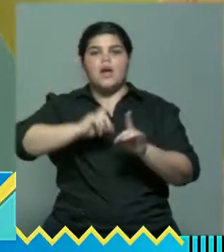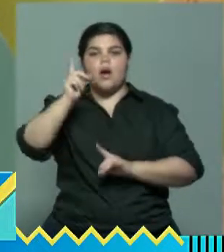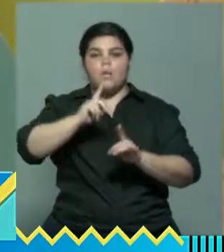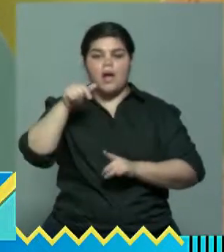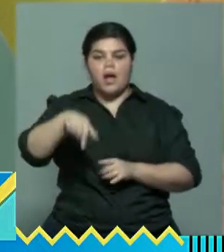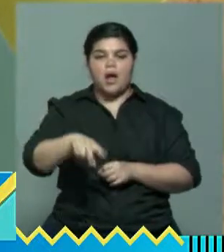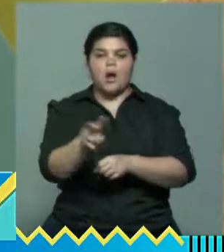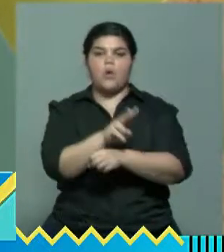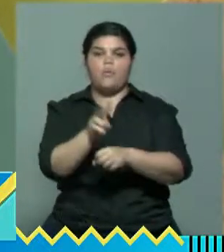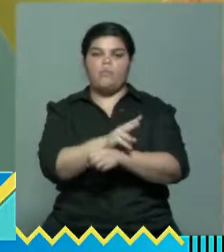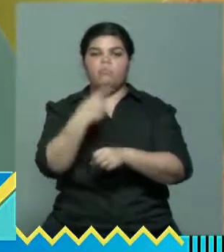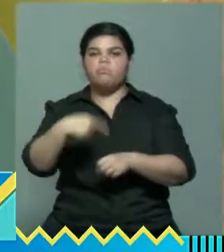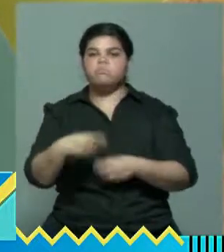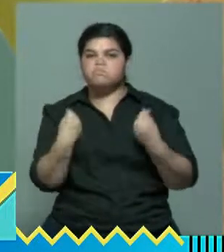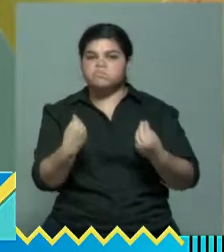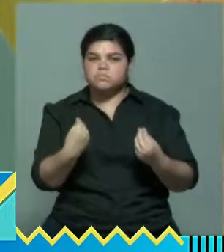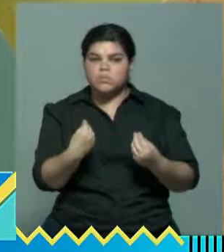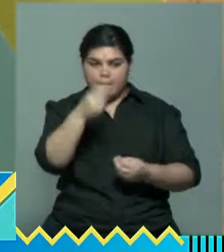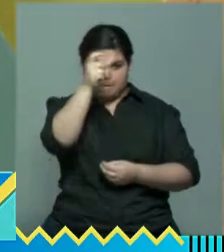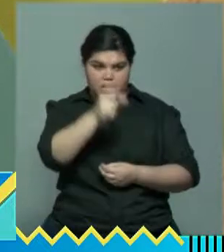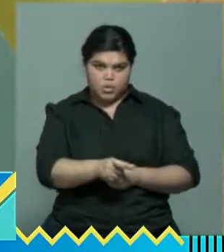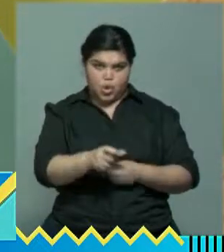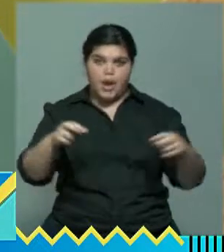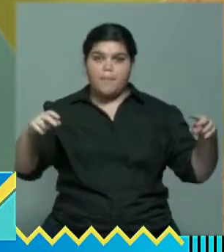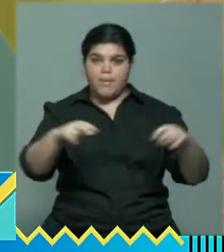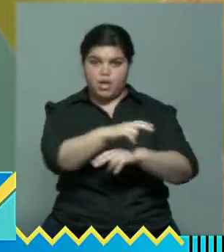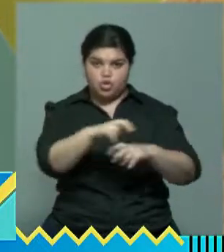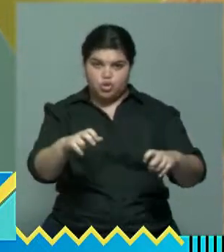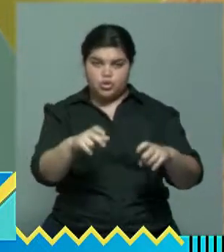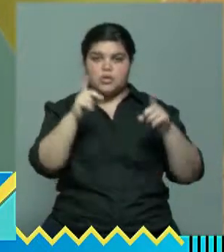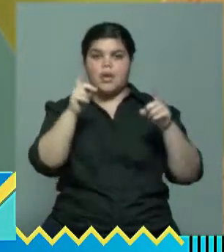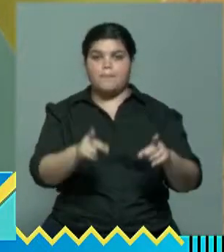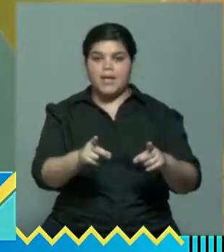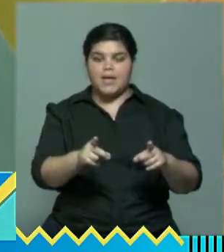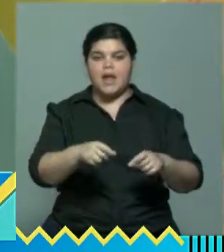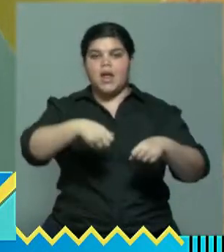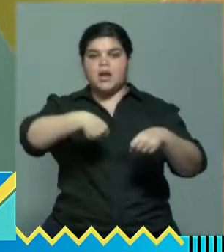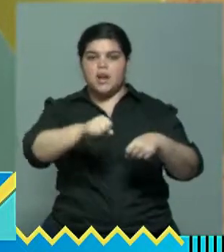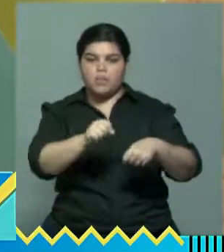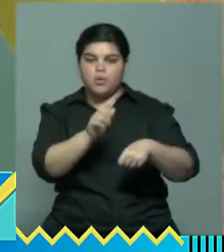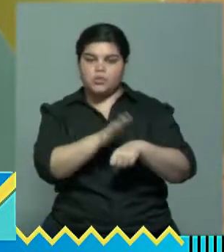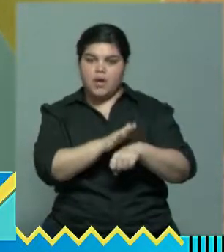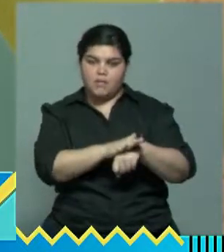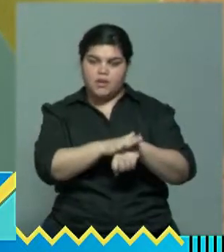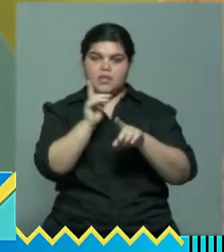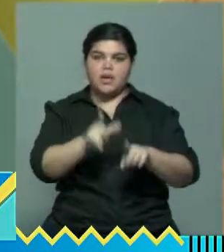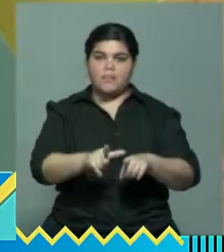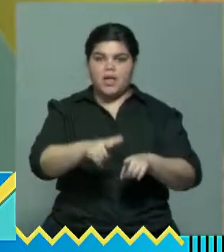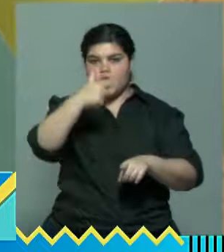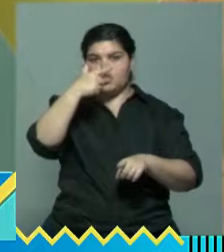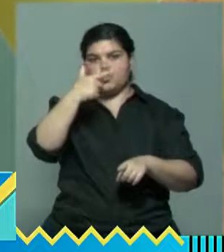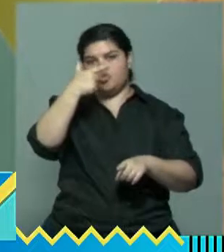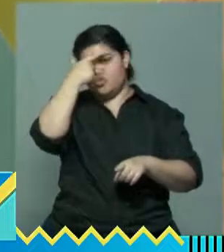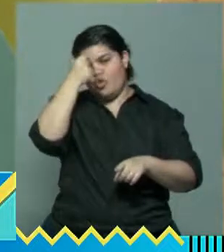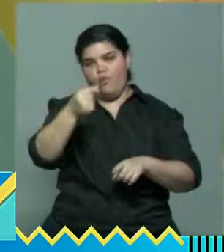cuidar es justamente al peatón, al ciclista, al motociclista, a quien conduce un vehículo. ¿Cuidarlo de